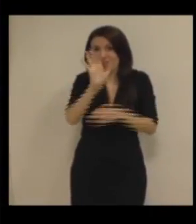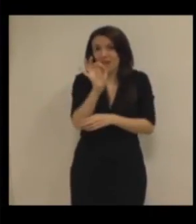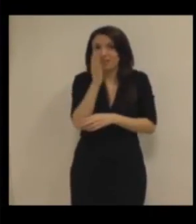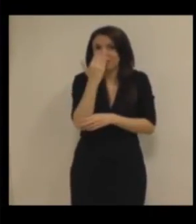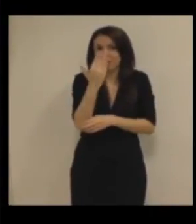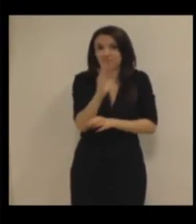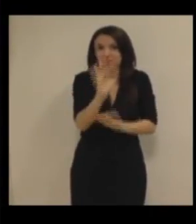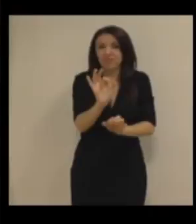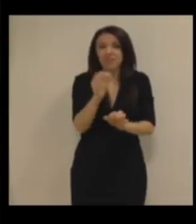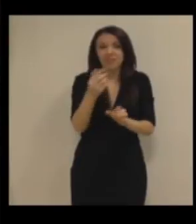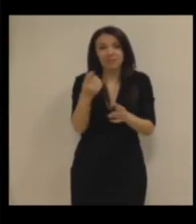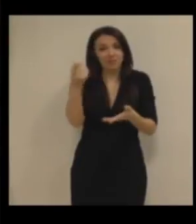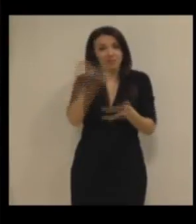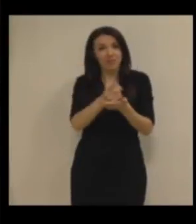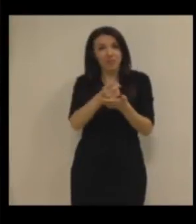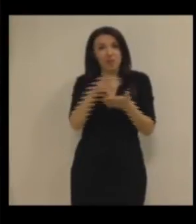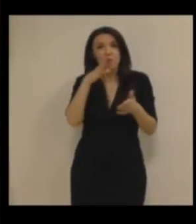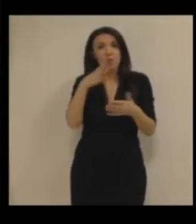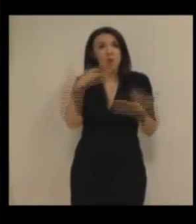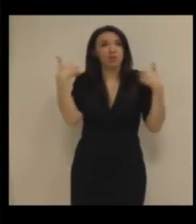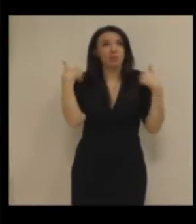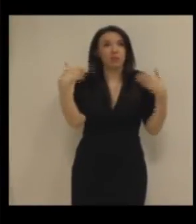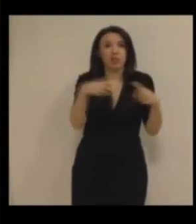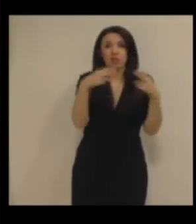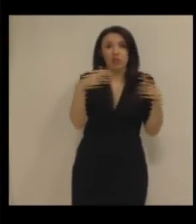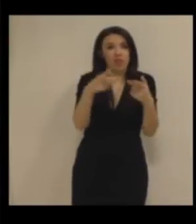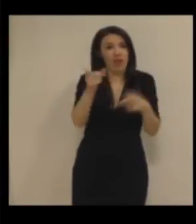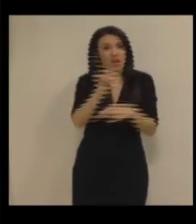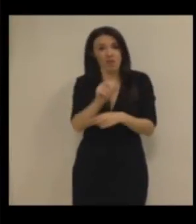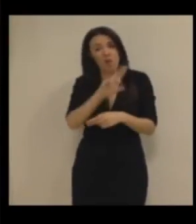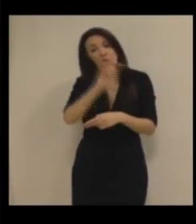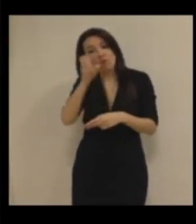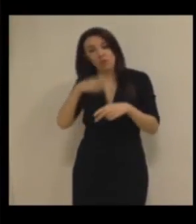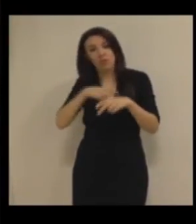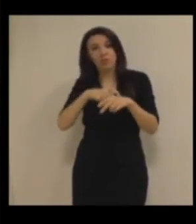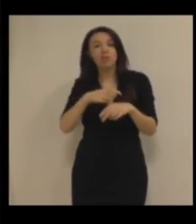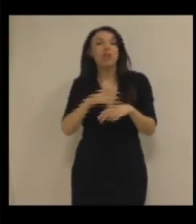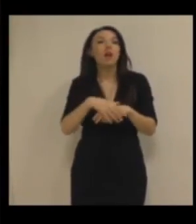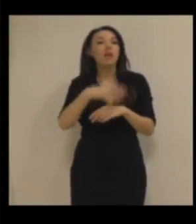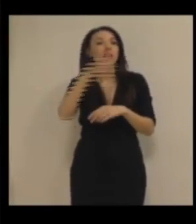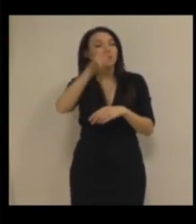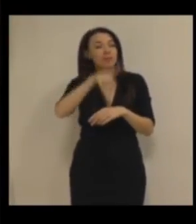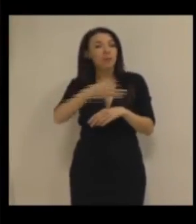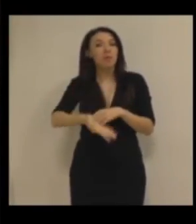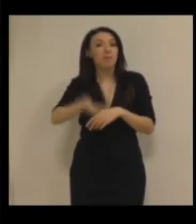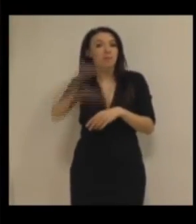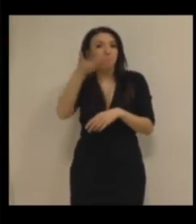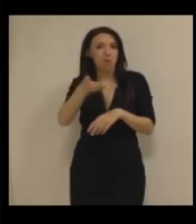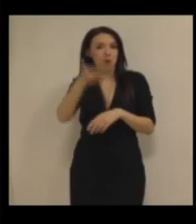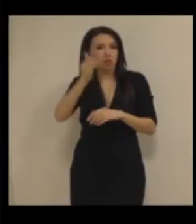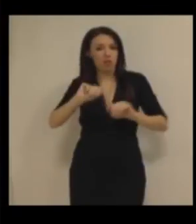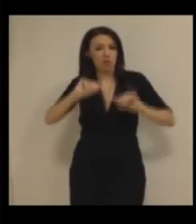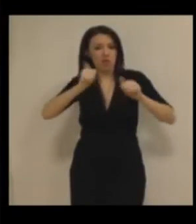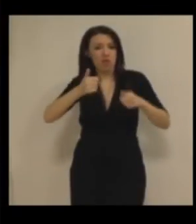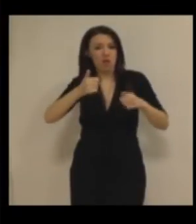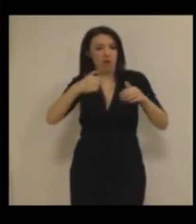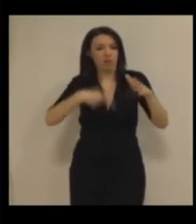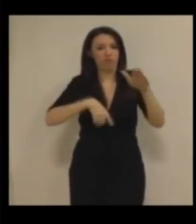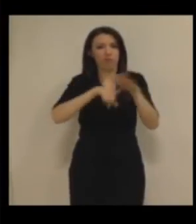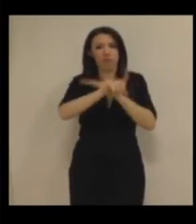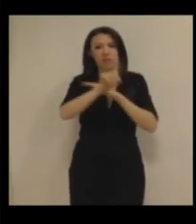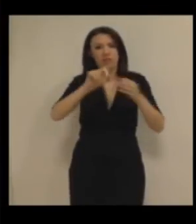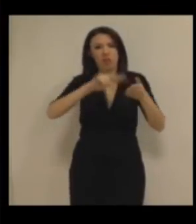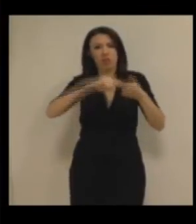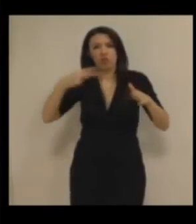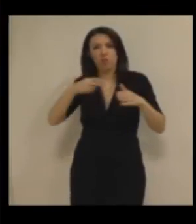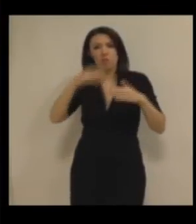en la tecnología, insisto, y no por su responsabilidad social. Pero ahí es de la importancia de contar desde el principio cualquier desarrollo tecnológico con